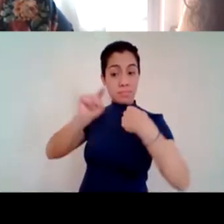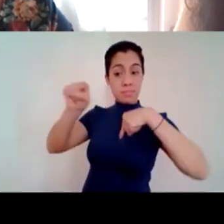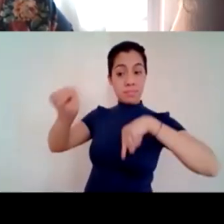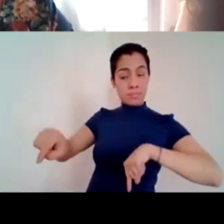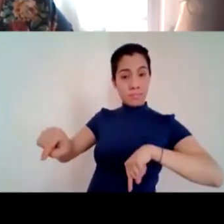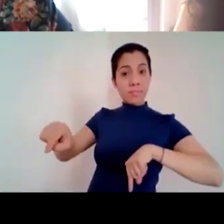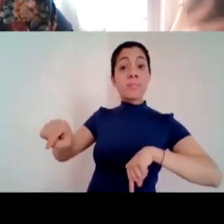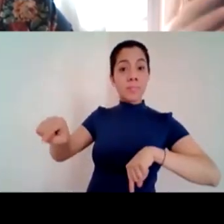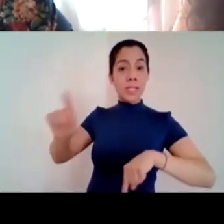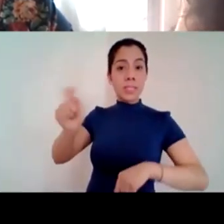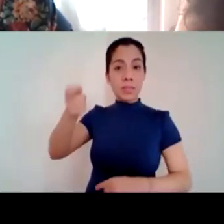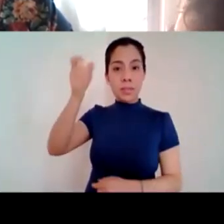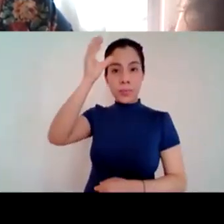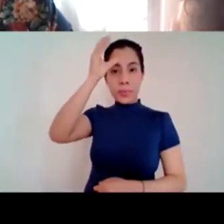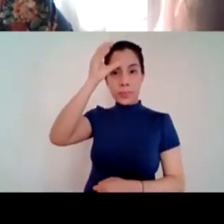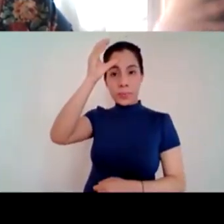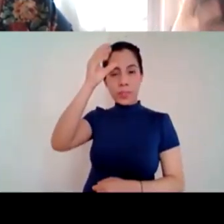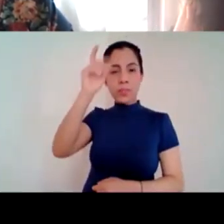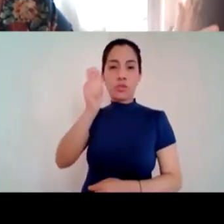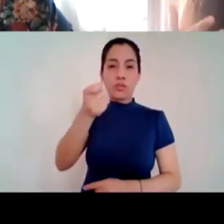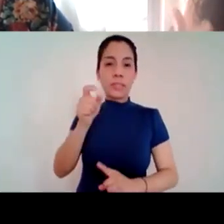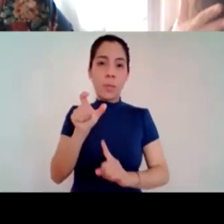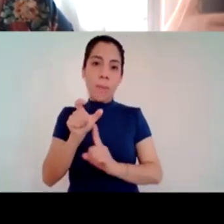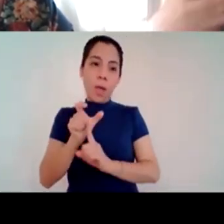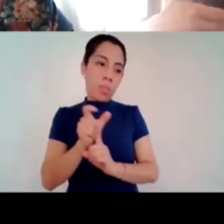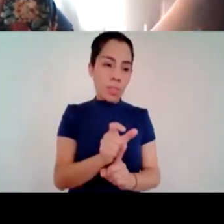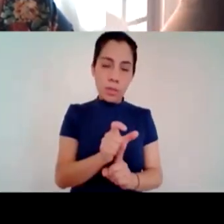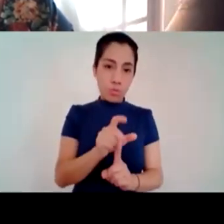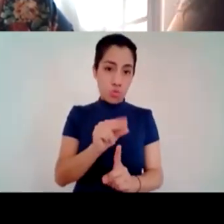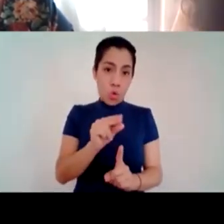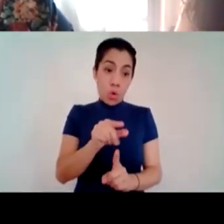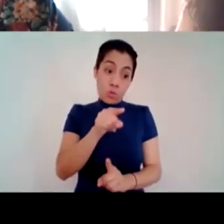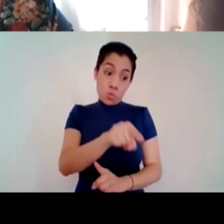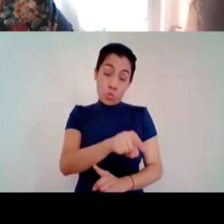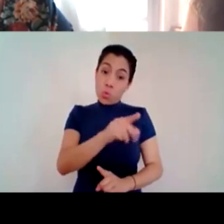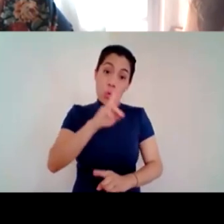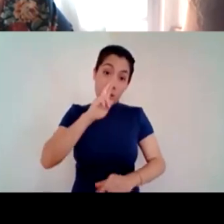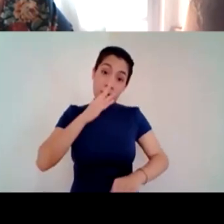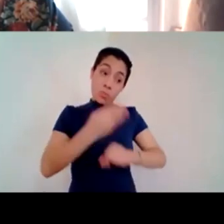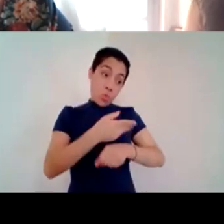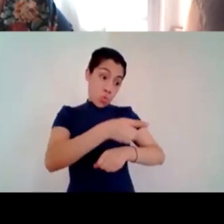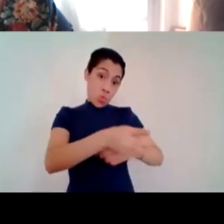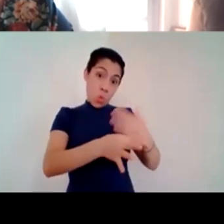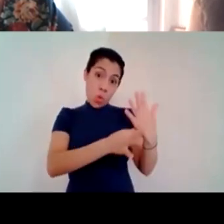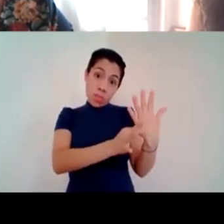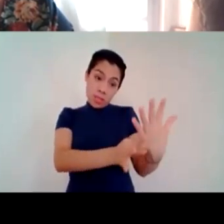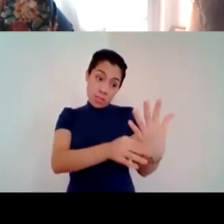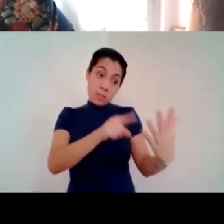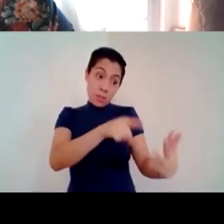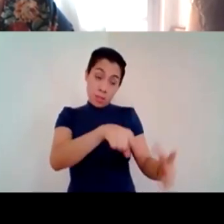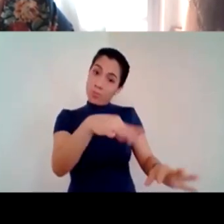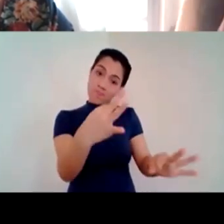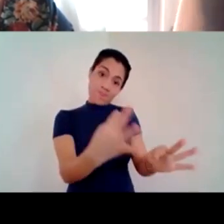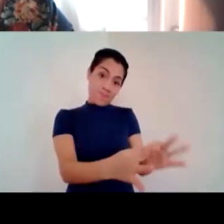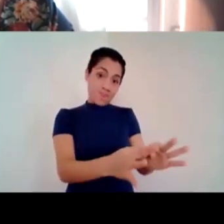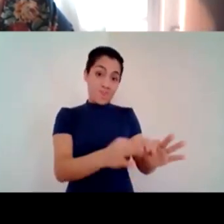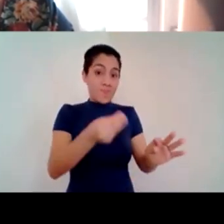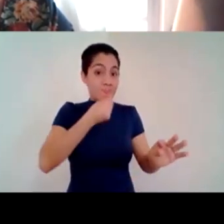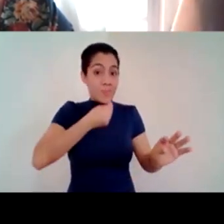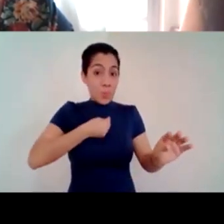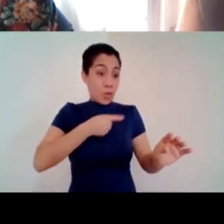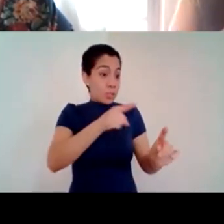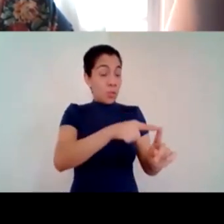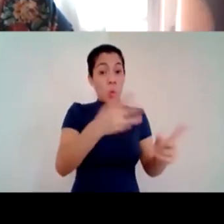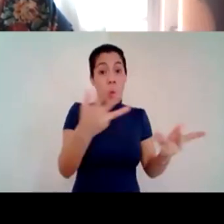no estamos sobreprotegiéndolos es un hazte cargo de que si dices esto y eres al otro o si haces esto estás saltándote los